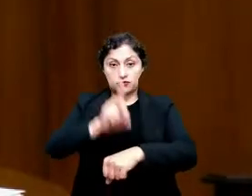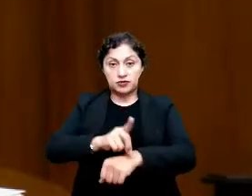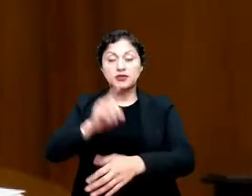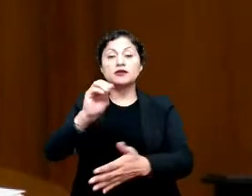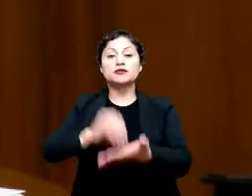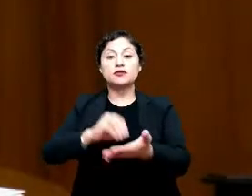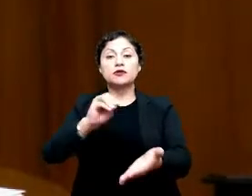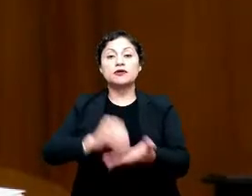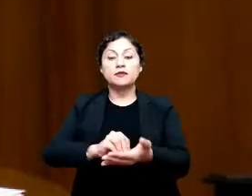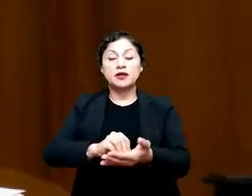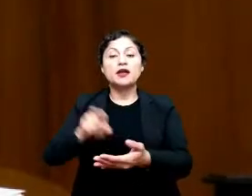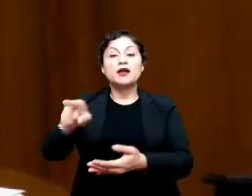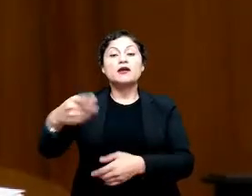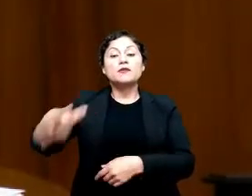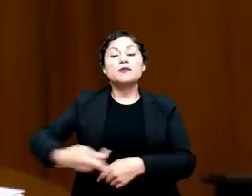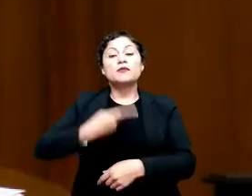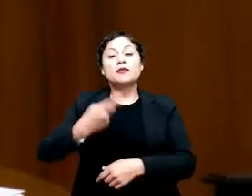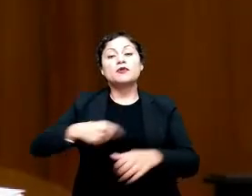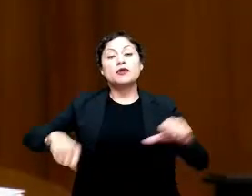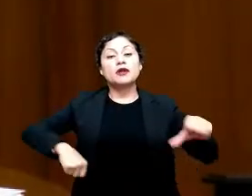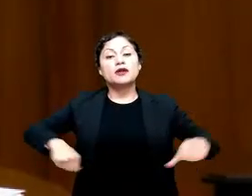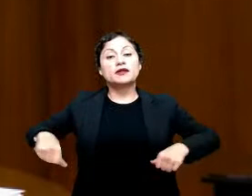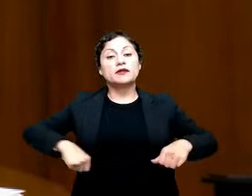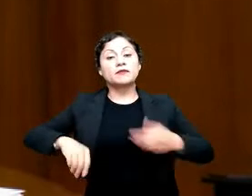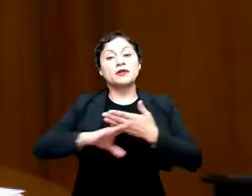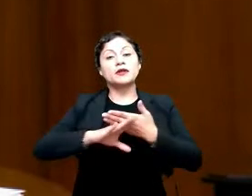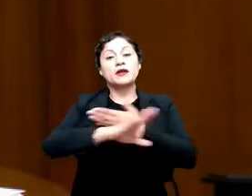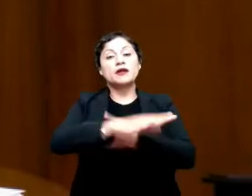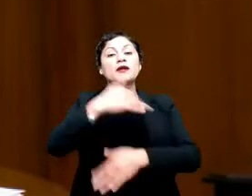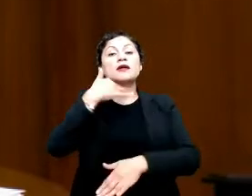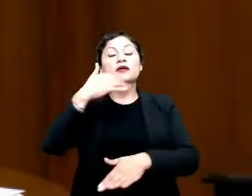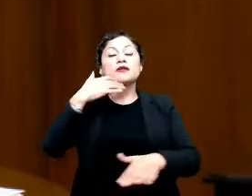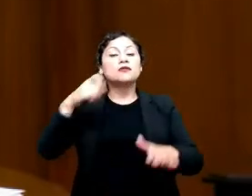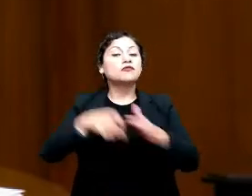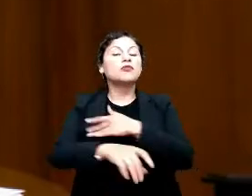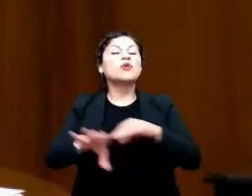Acciones contra la corrupción. En el control y evaluación,